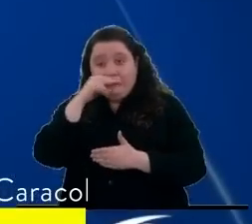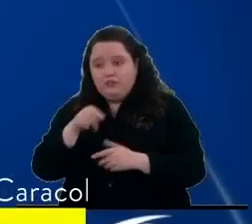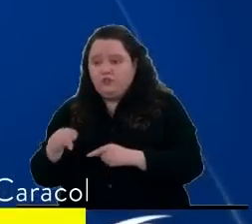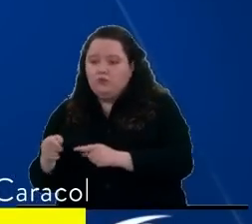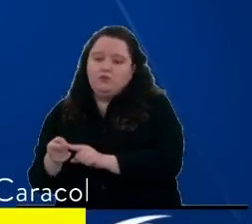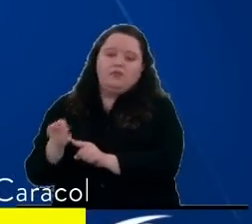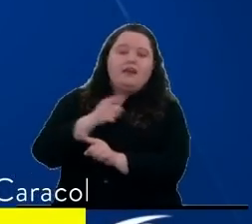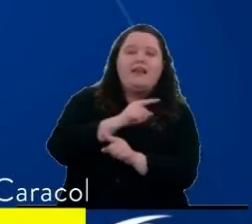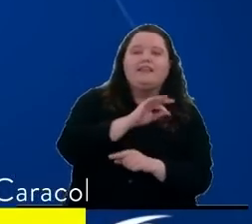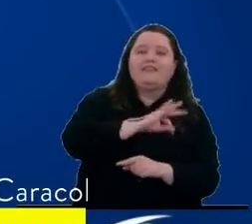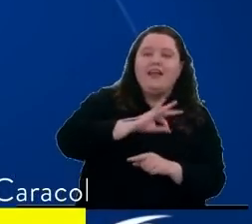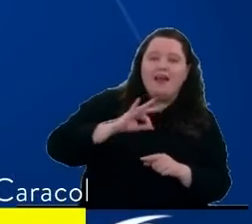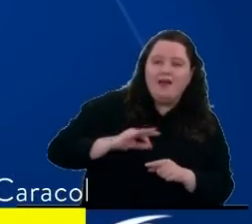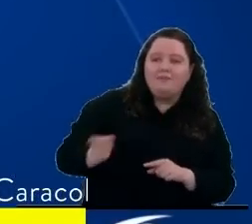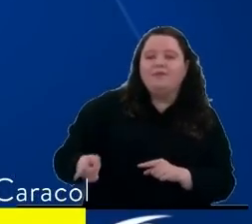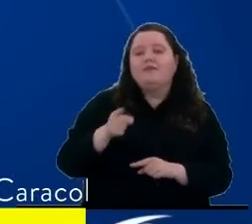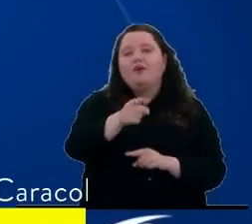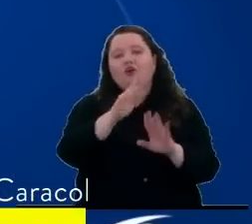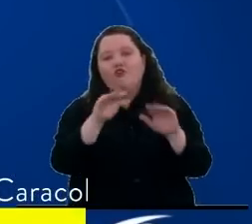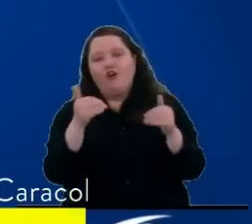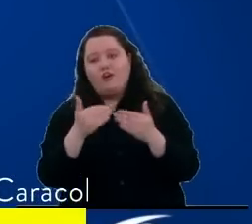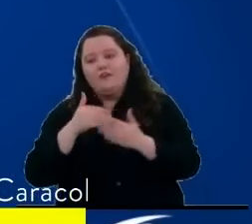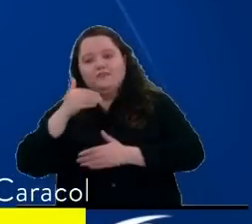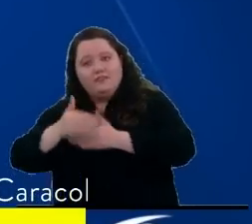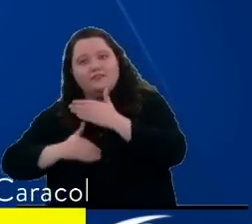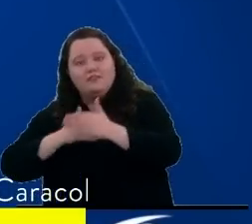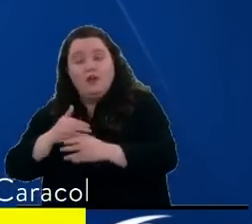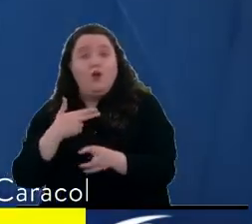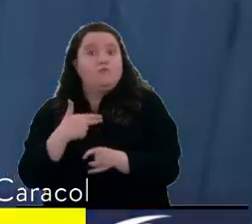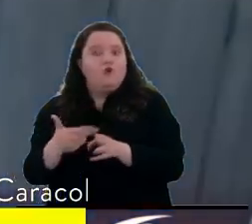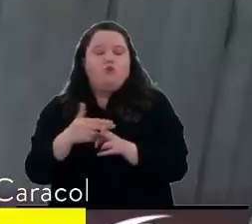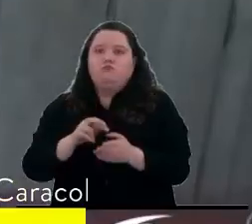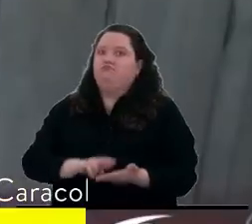sus terapias, al colegio, y que pronto se dé su